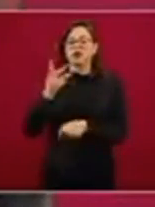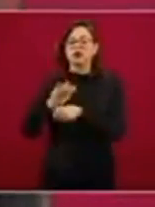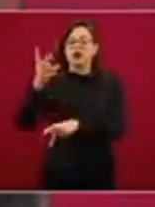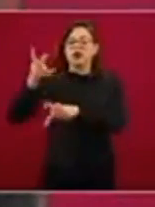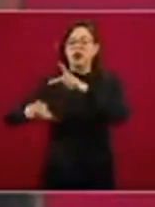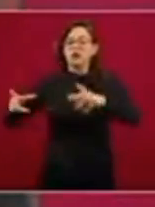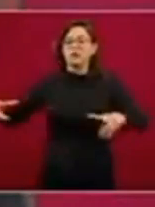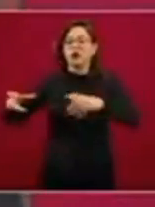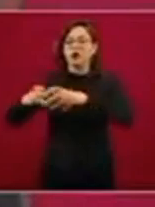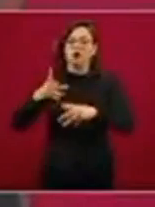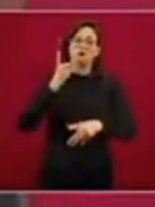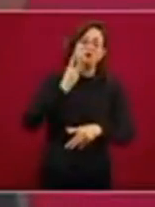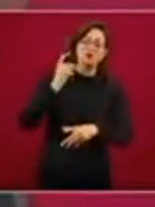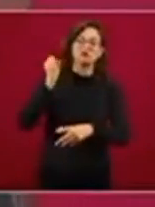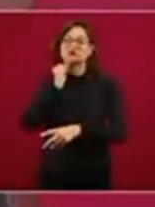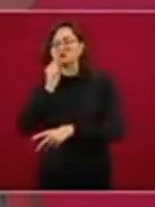de alguna de las dos cámaras.